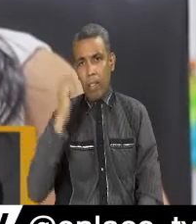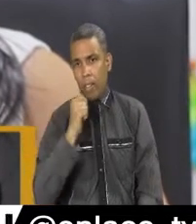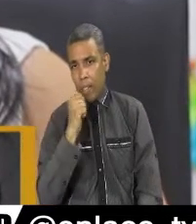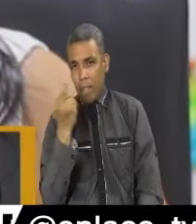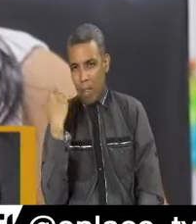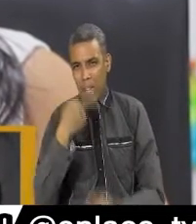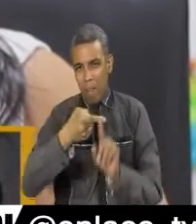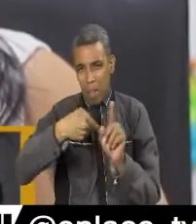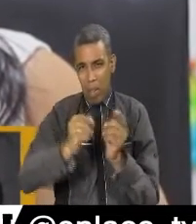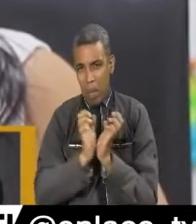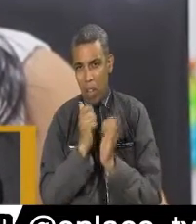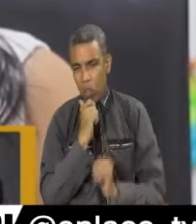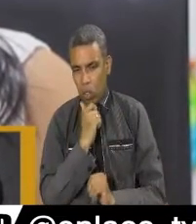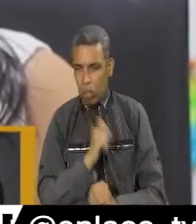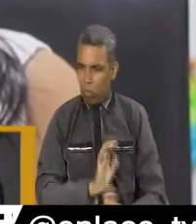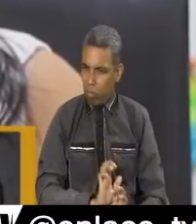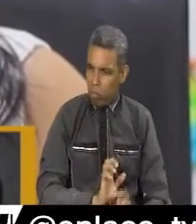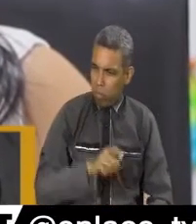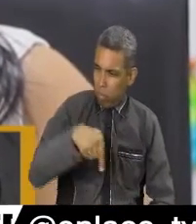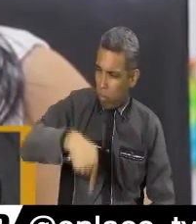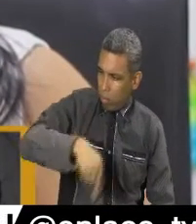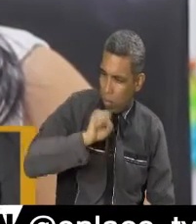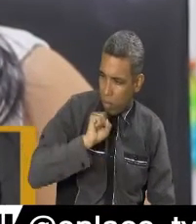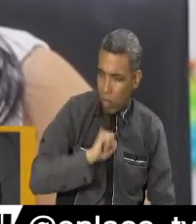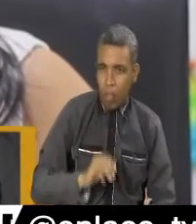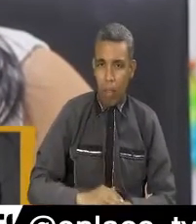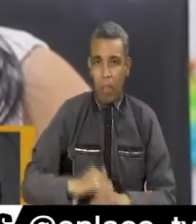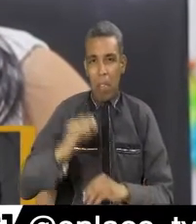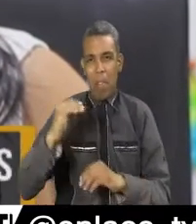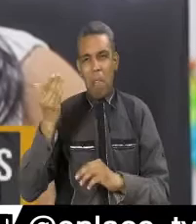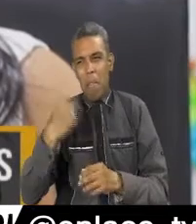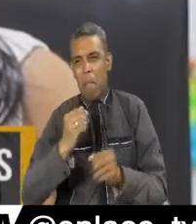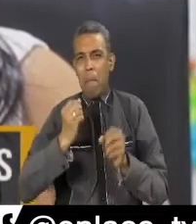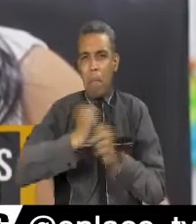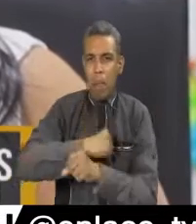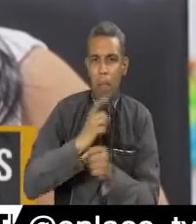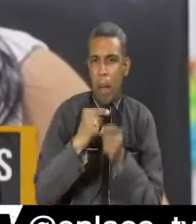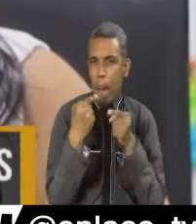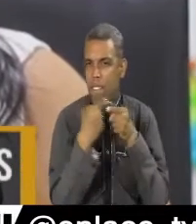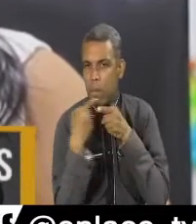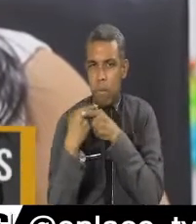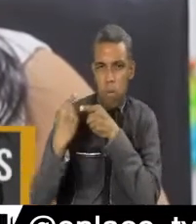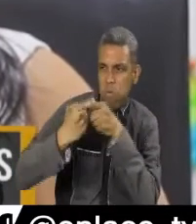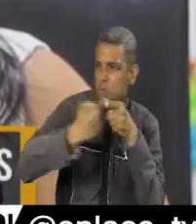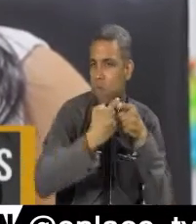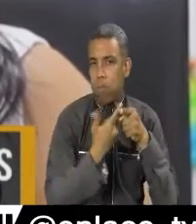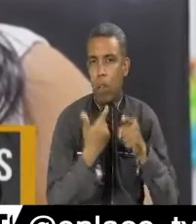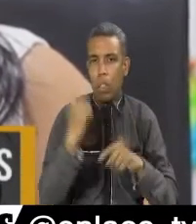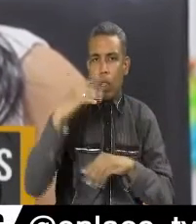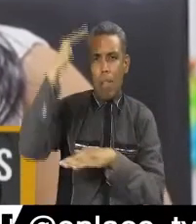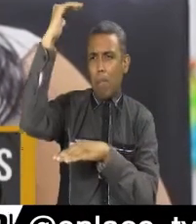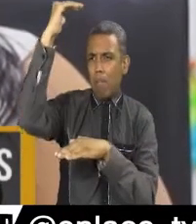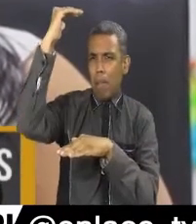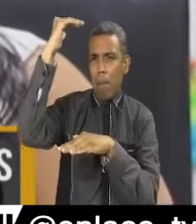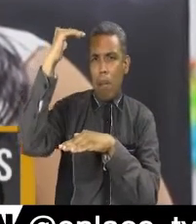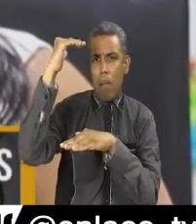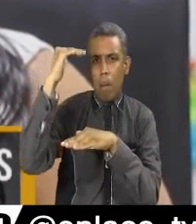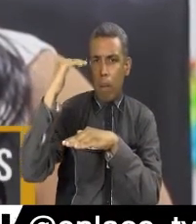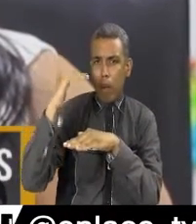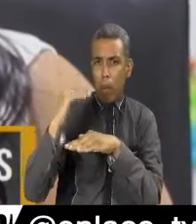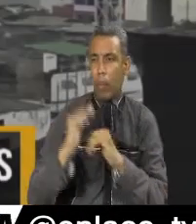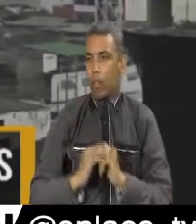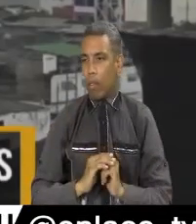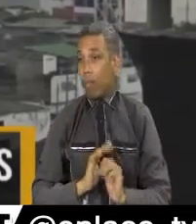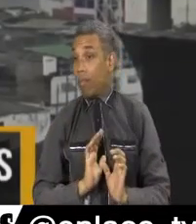evidenció pues la disminución muy buena de situaciones de convivencia, de riñas en los horarios nocturnos de los